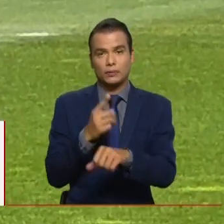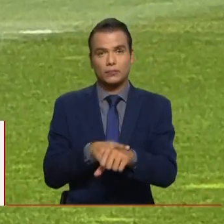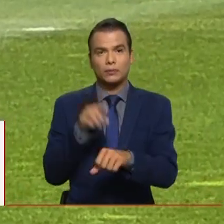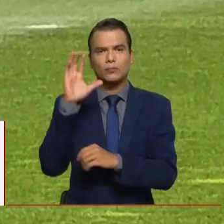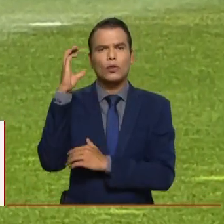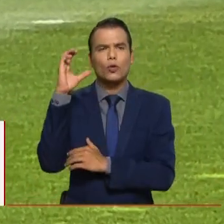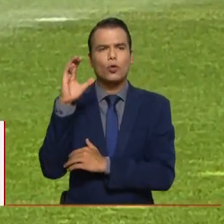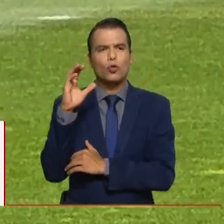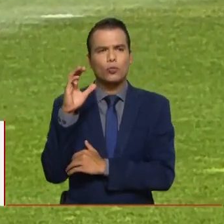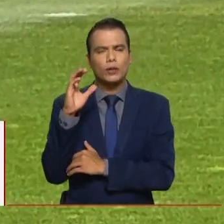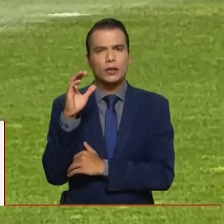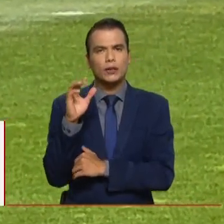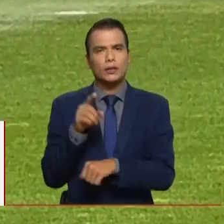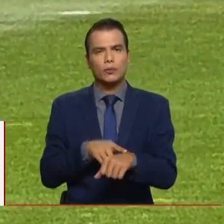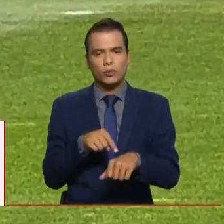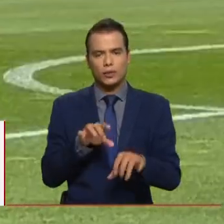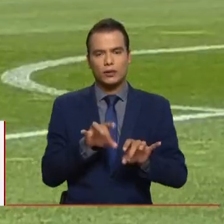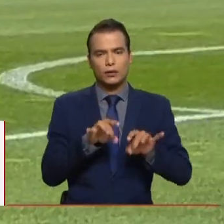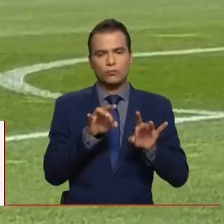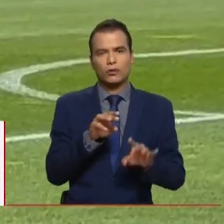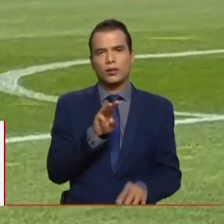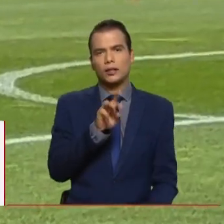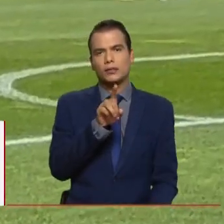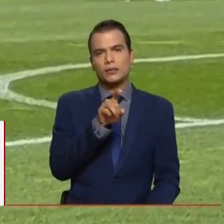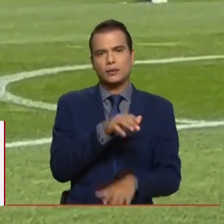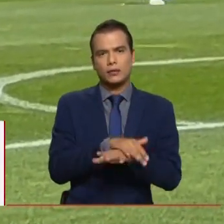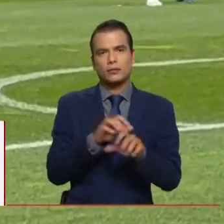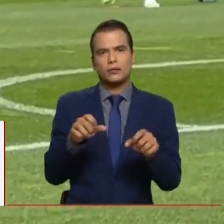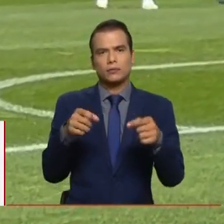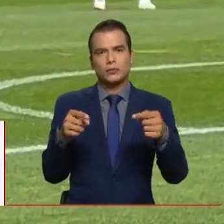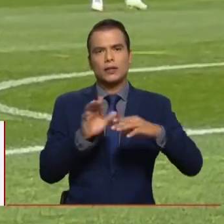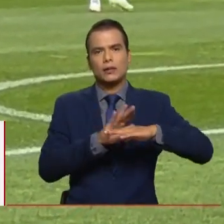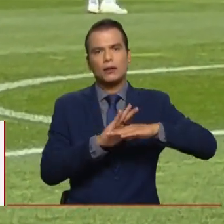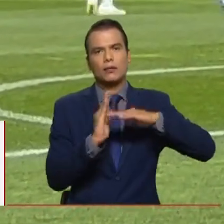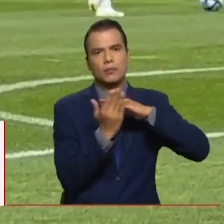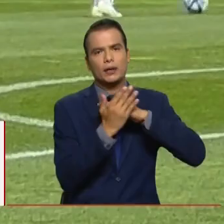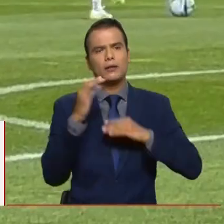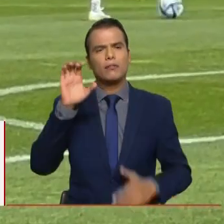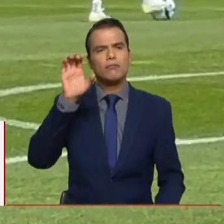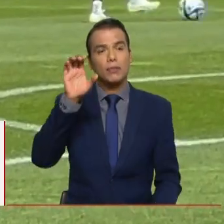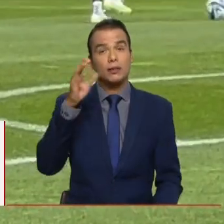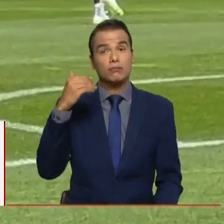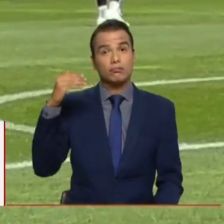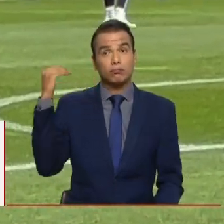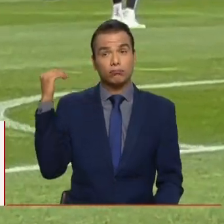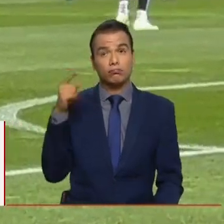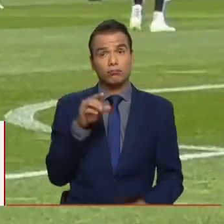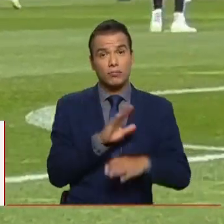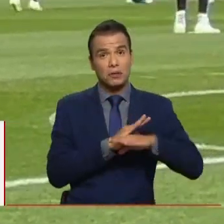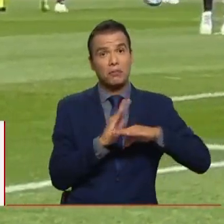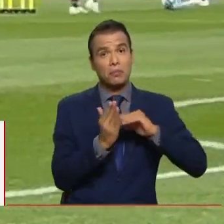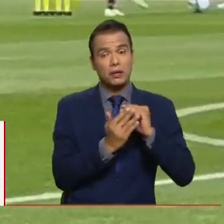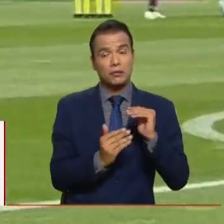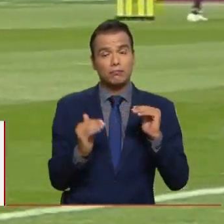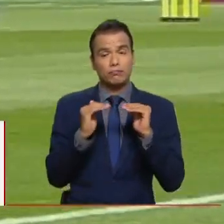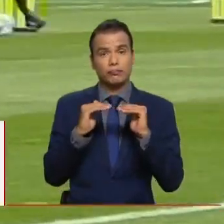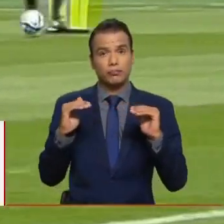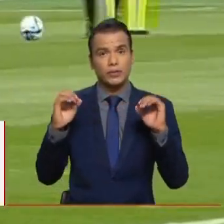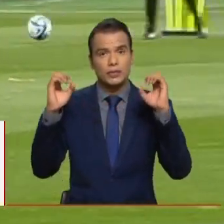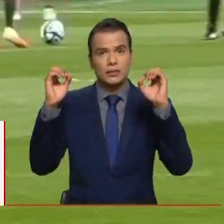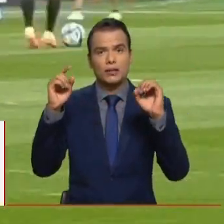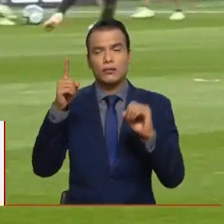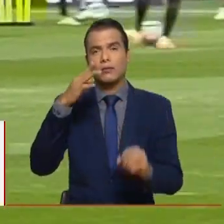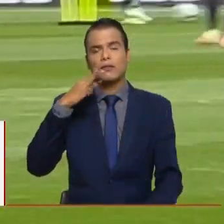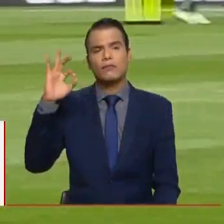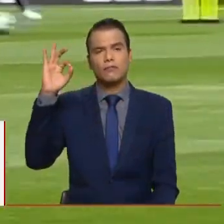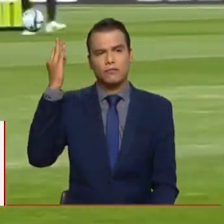Colombia, a las 6 de la tarde aquí en Melbourne, a la selección de Jamaica, que sorprendió empatándole a Francia a 0 goles en el